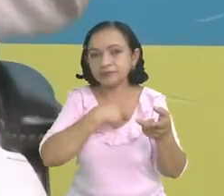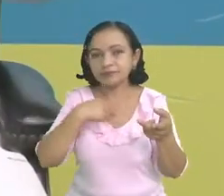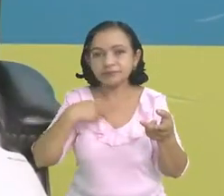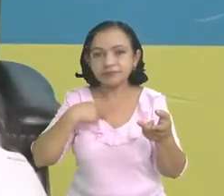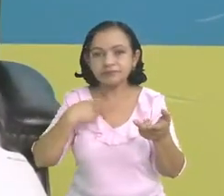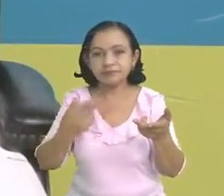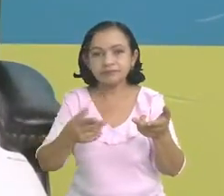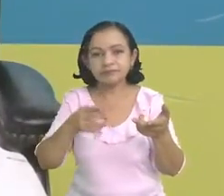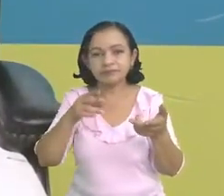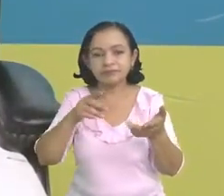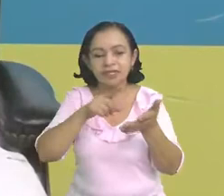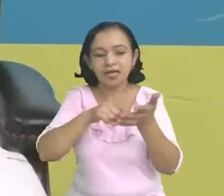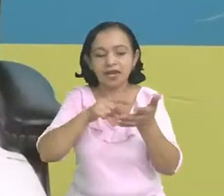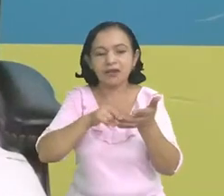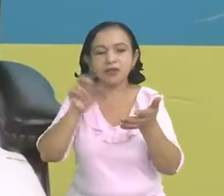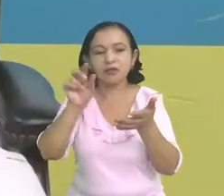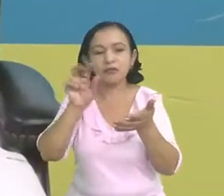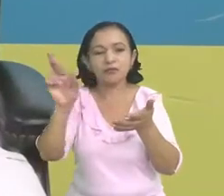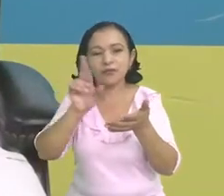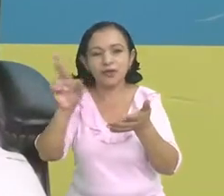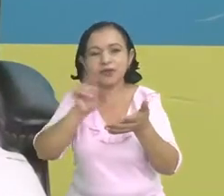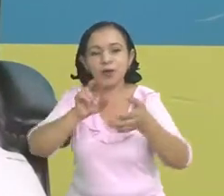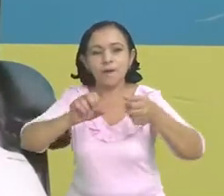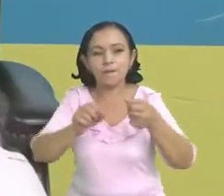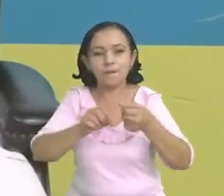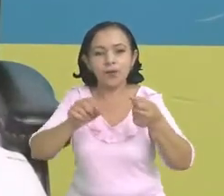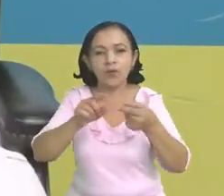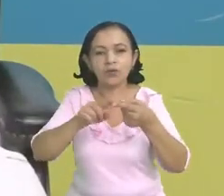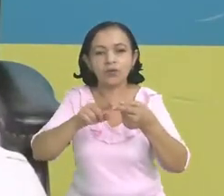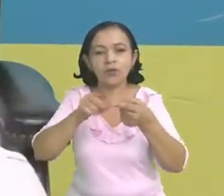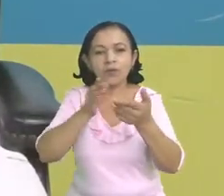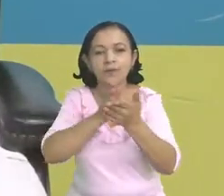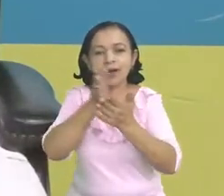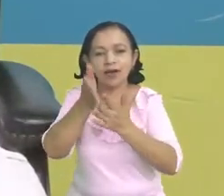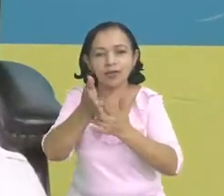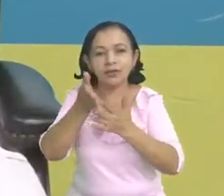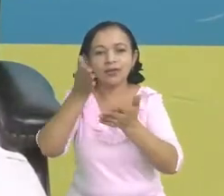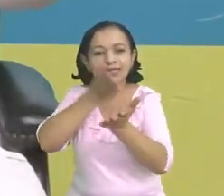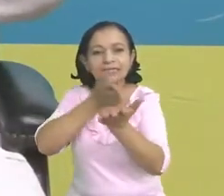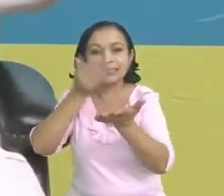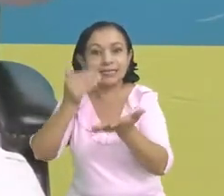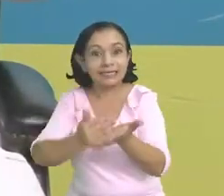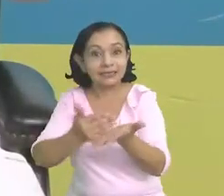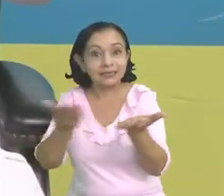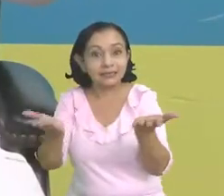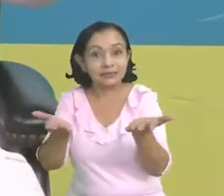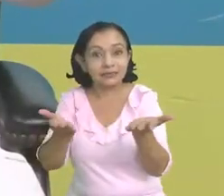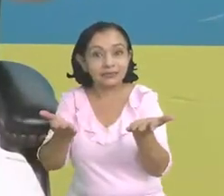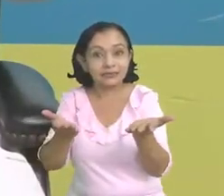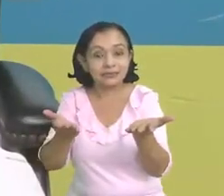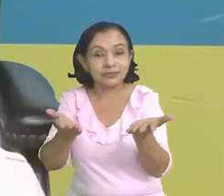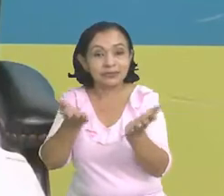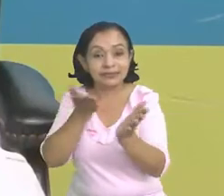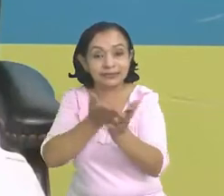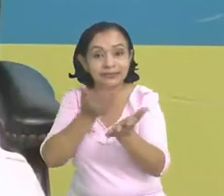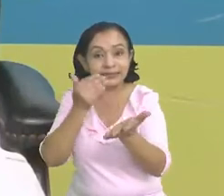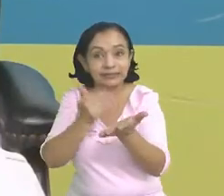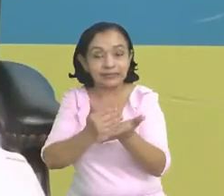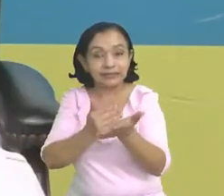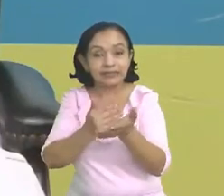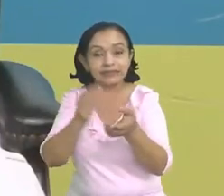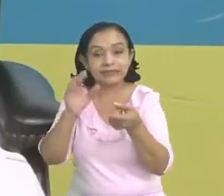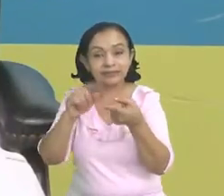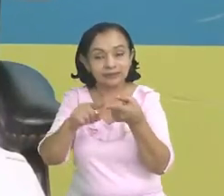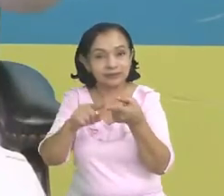los nicas? Arroz, frijoles, el pollo maduro y queso. Entonces, el queso ya no iría porque ya es un